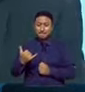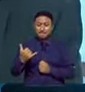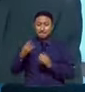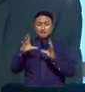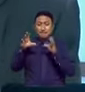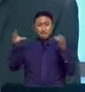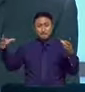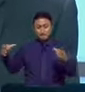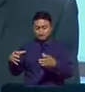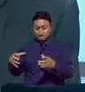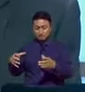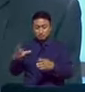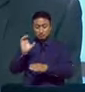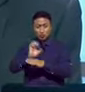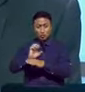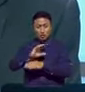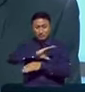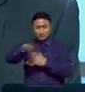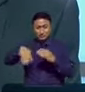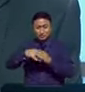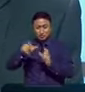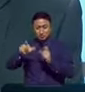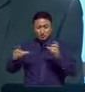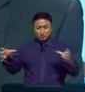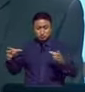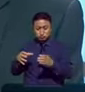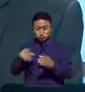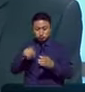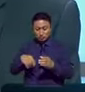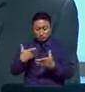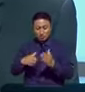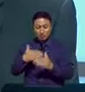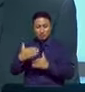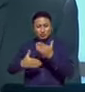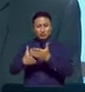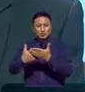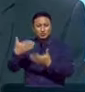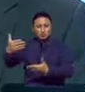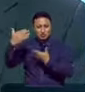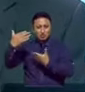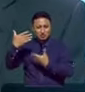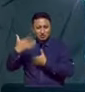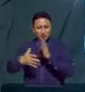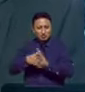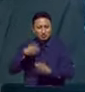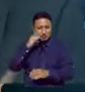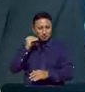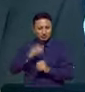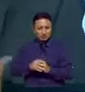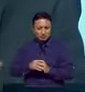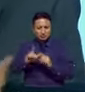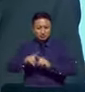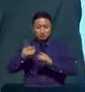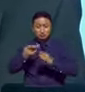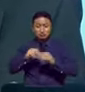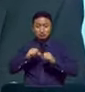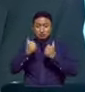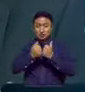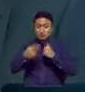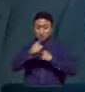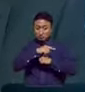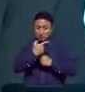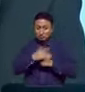de la población ecuatoriana ha tenido un proceso de maduración política importante, interesante, porque a la Asamblea se le reclama